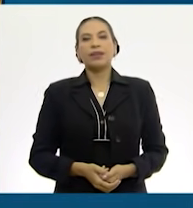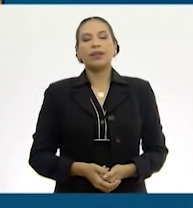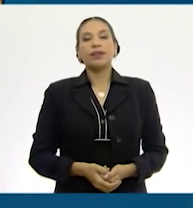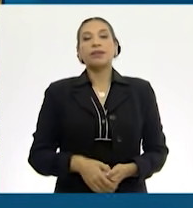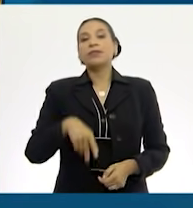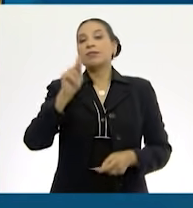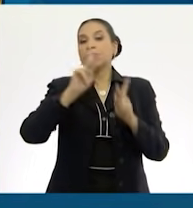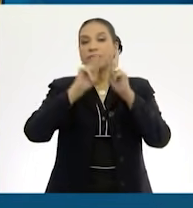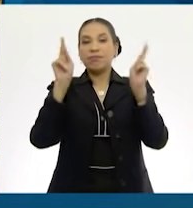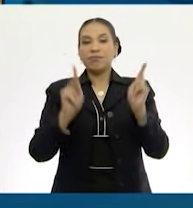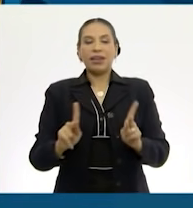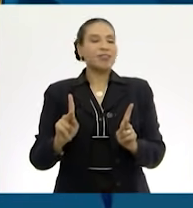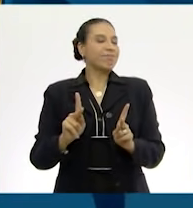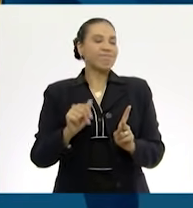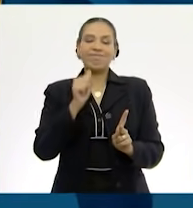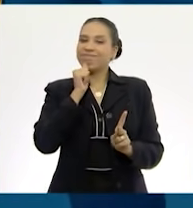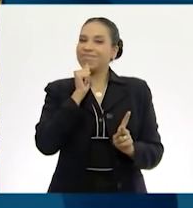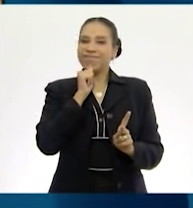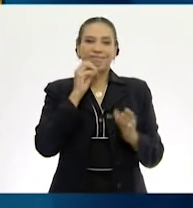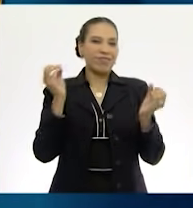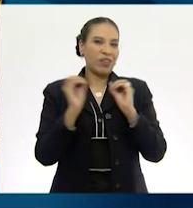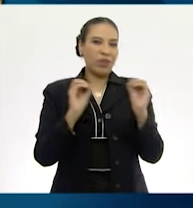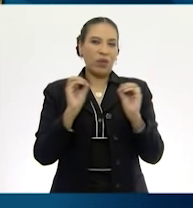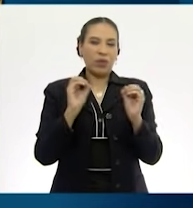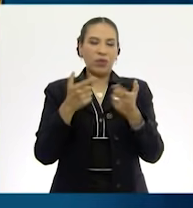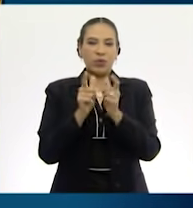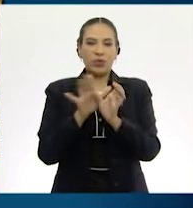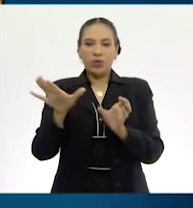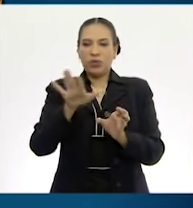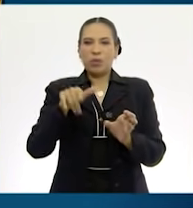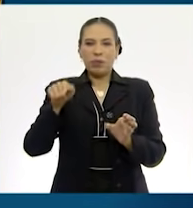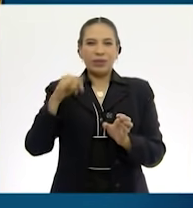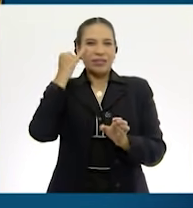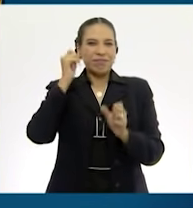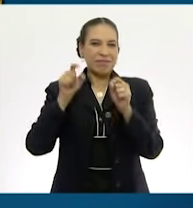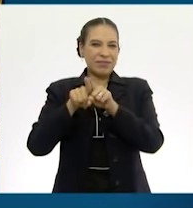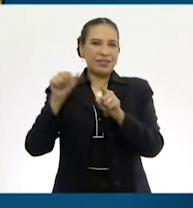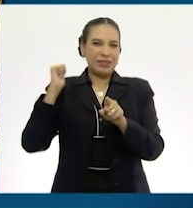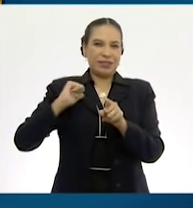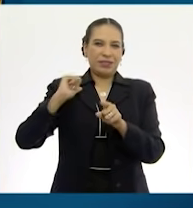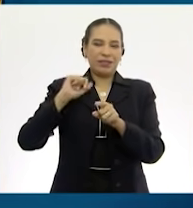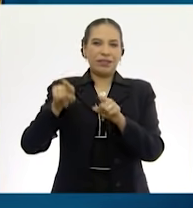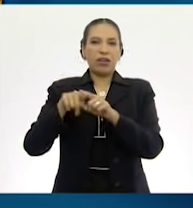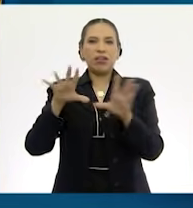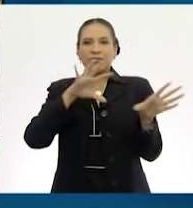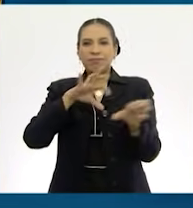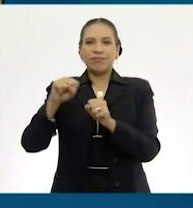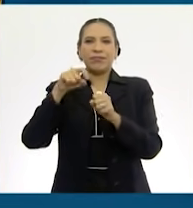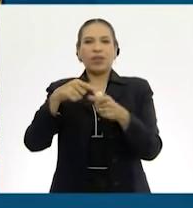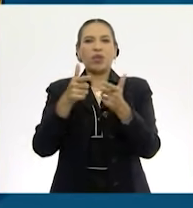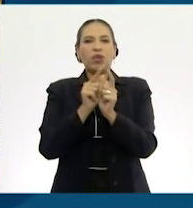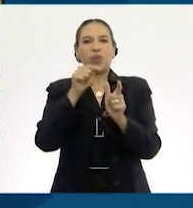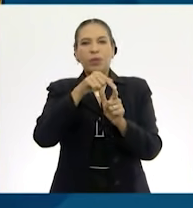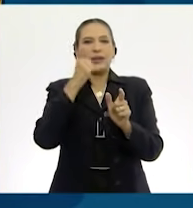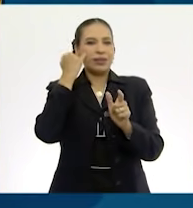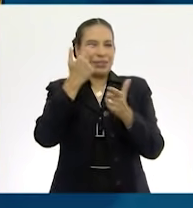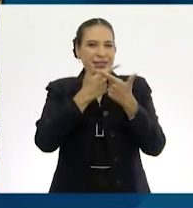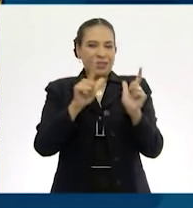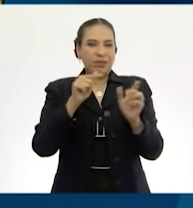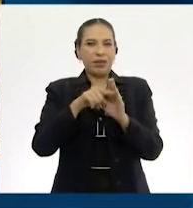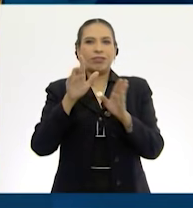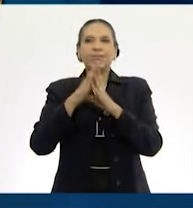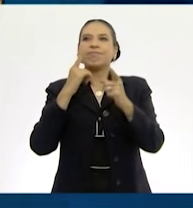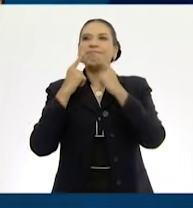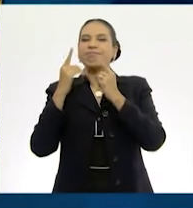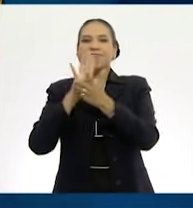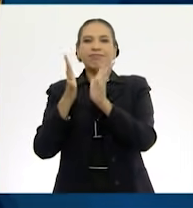Pero la paz se negaba a llegar. Los conservadores victimaron a varios líderes liberales y conspiraron desde Europa.